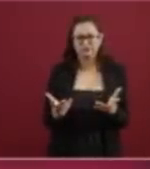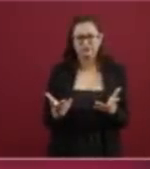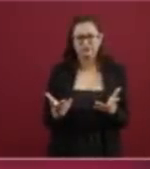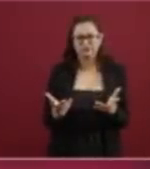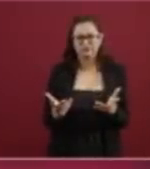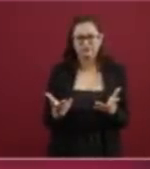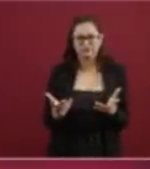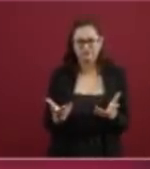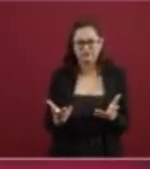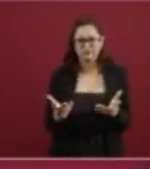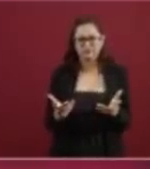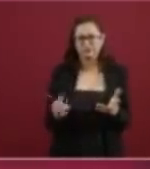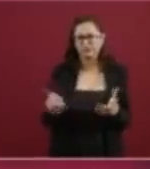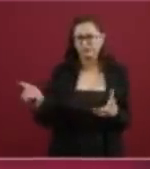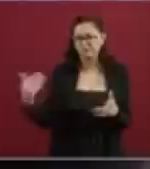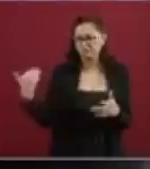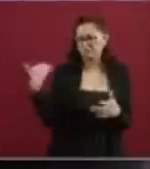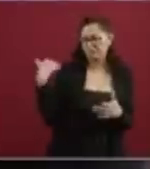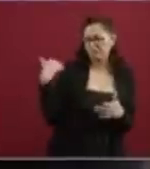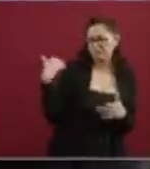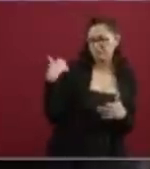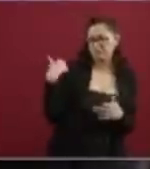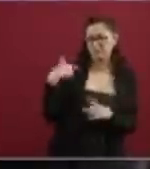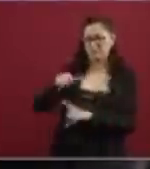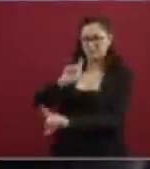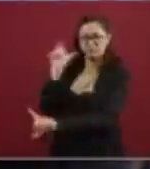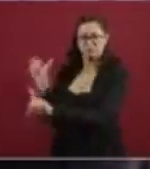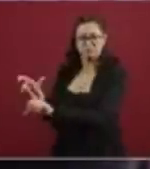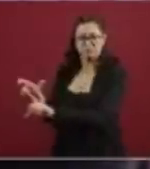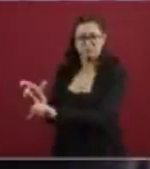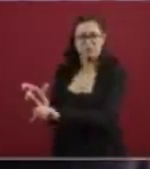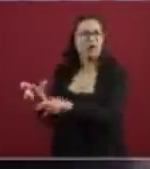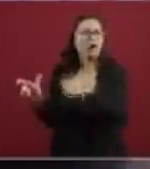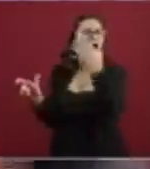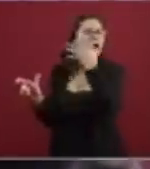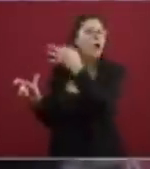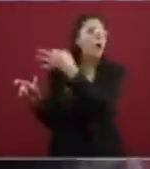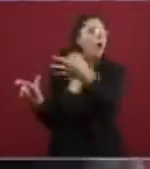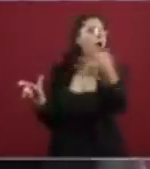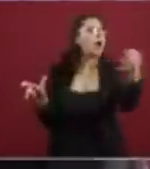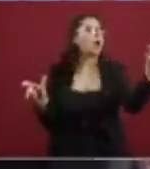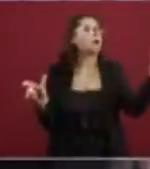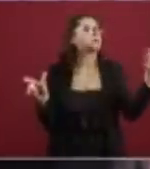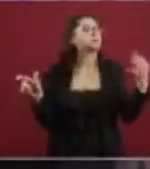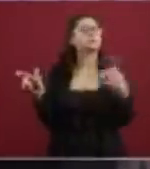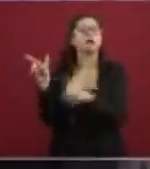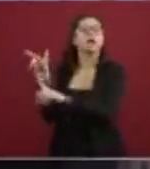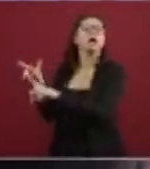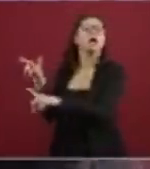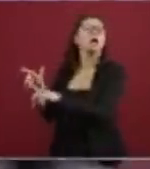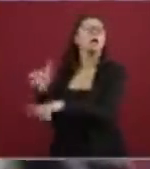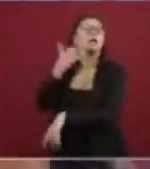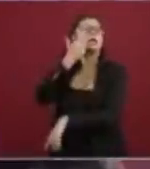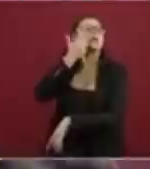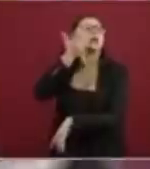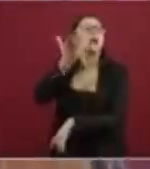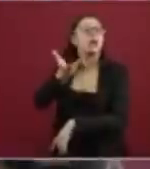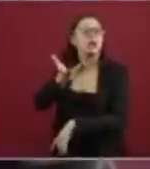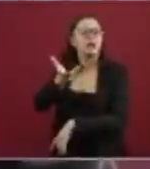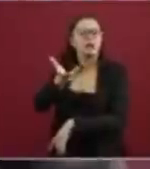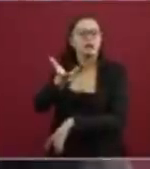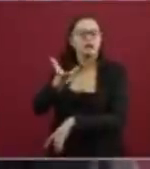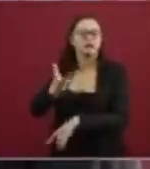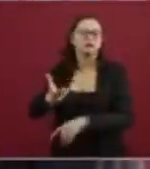se solicita protección por eso en ese momento y que